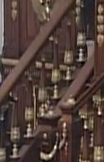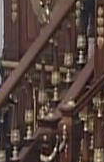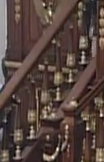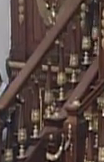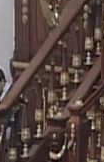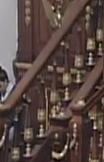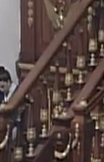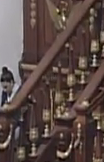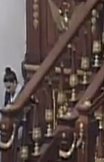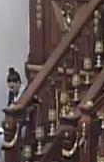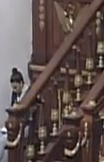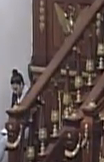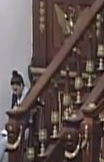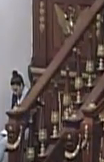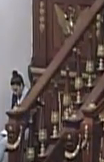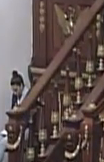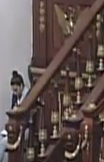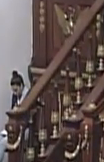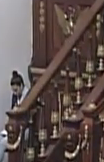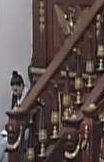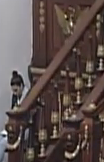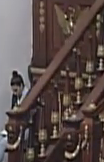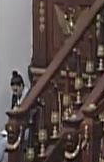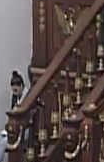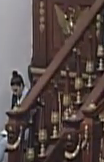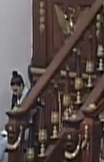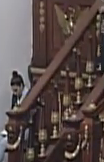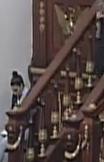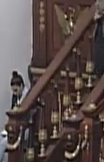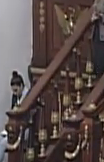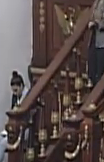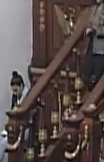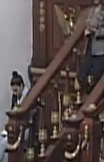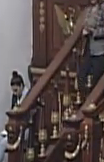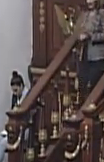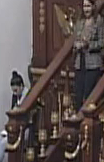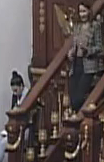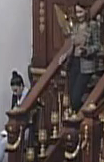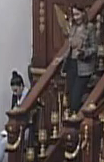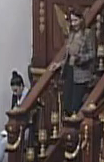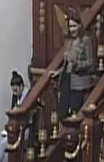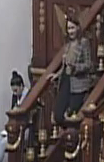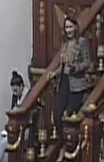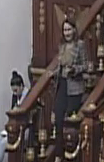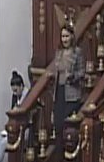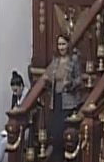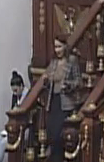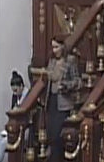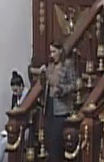Kihil nkoon junt kolbebel kian. Shkahil mam